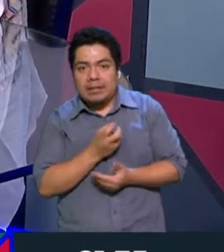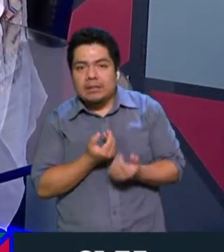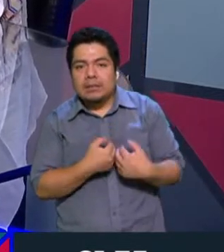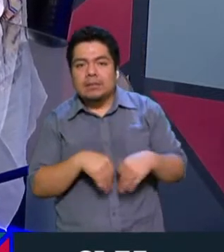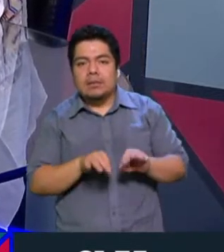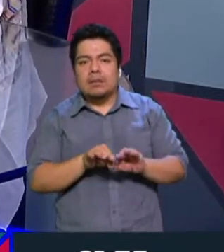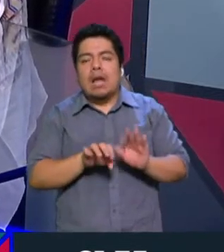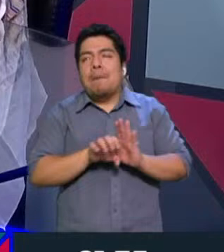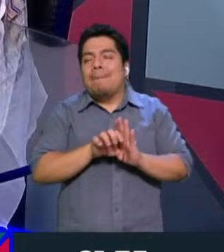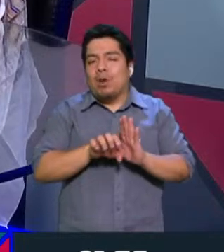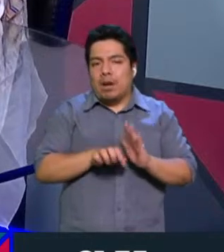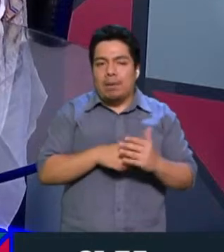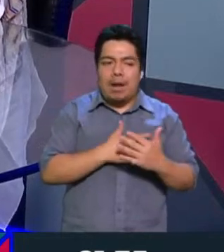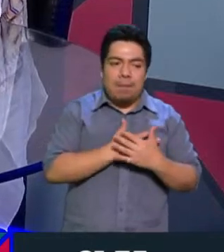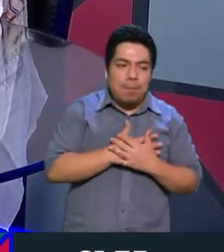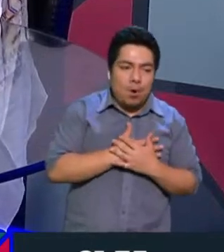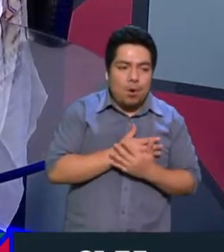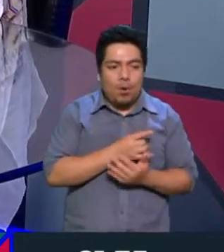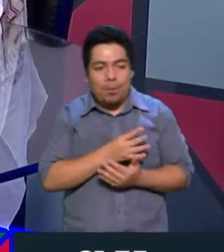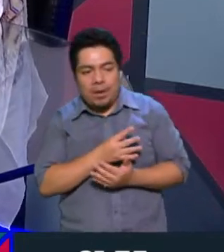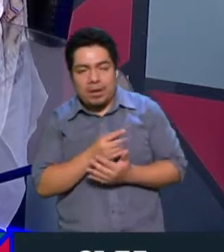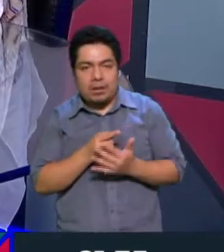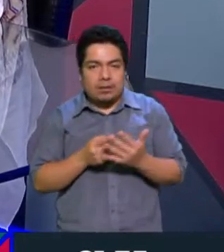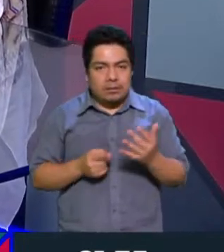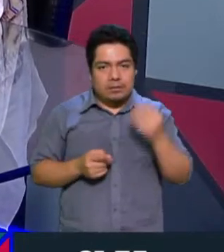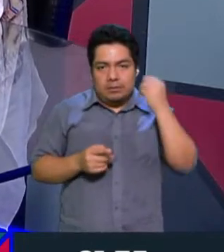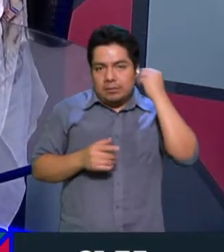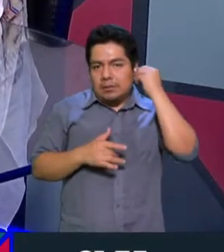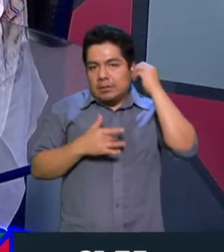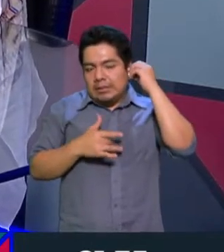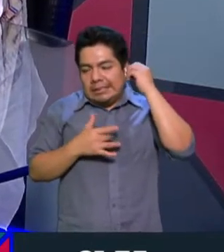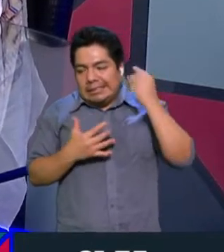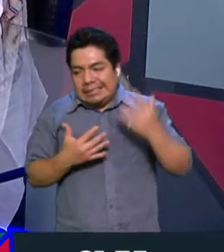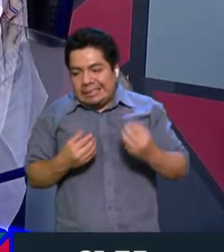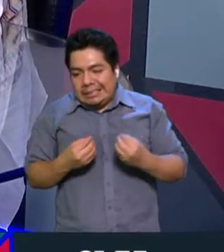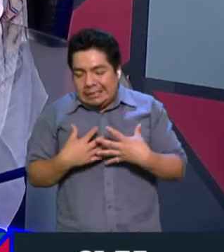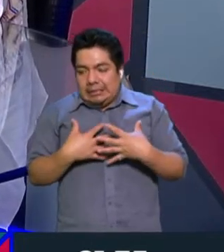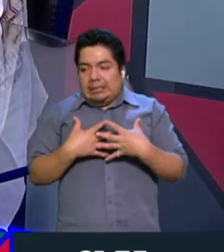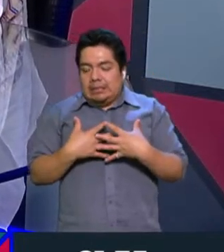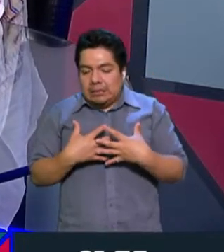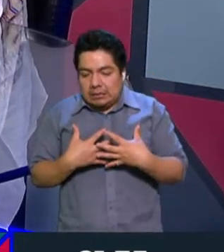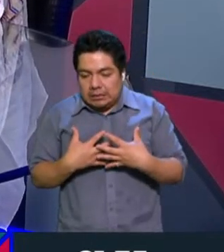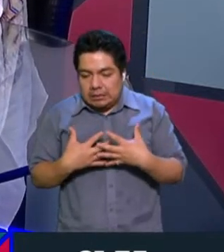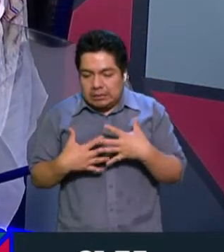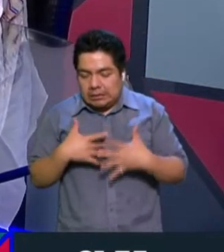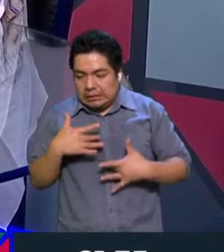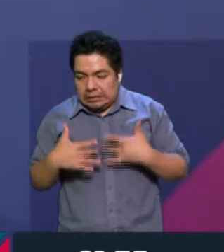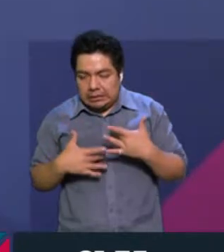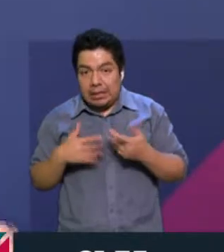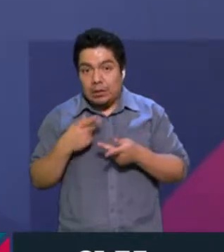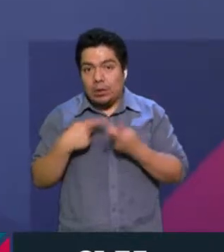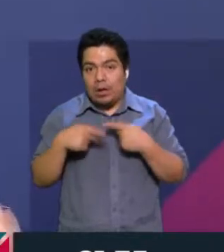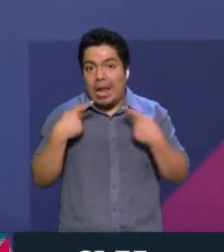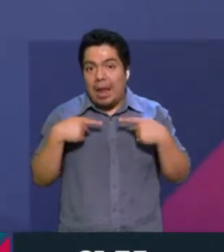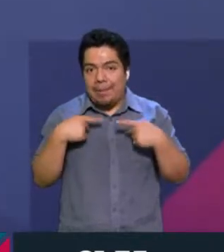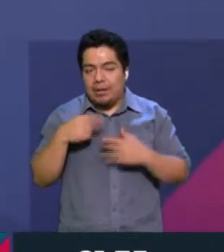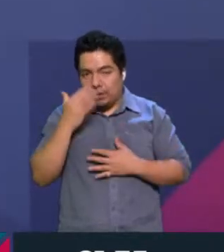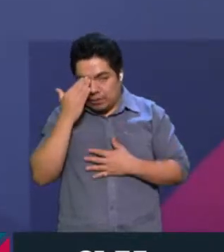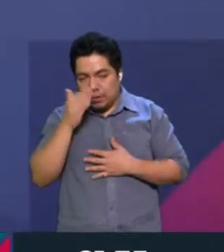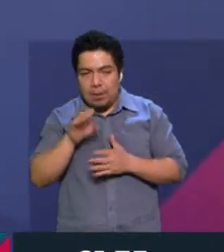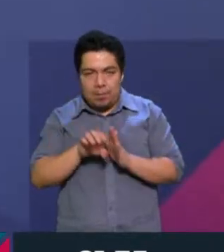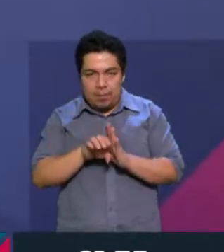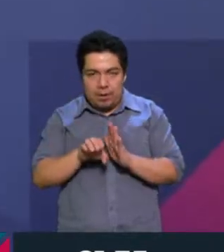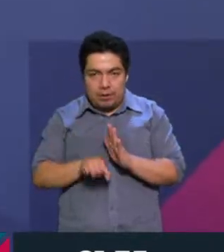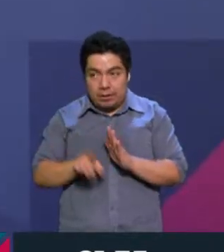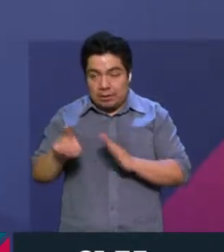como el amor, el miedo, ¿no? Son de estas cosas que sí nos tocan, sí nos alteran a todo ser humano. Mira, lo que está pasando